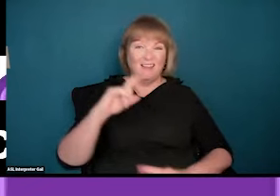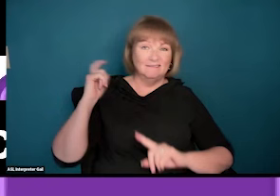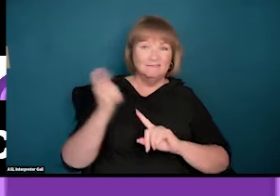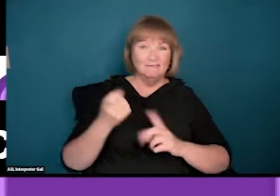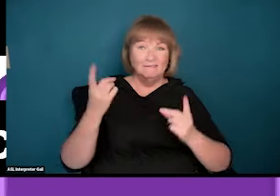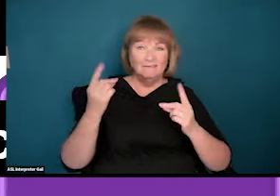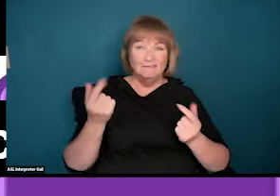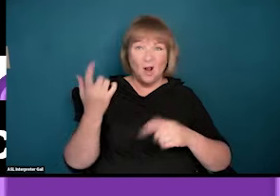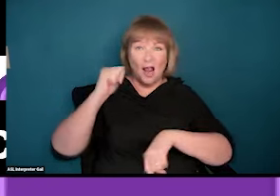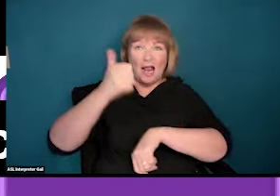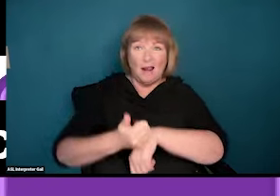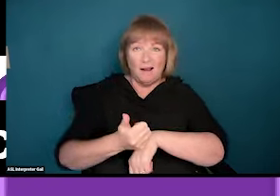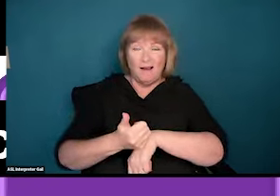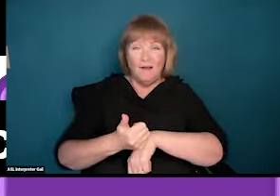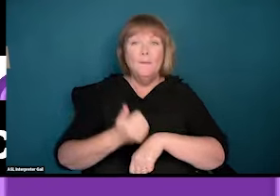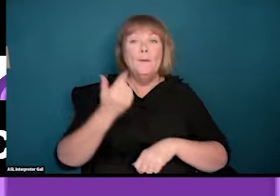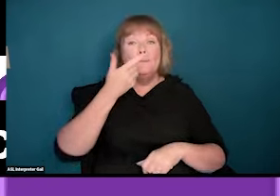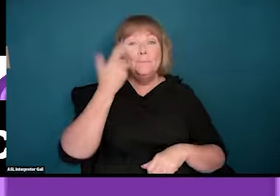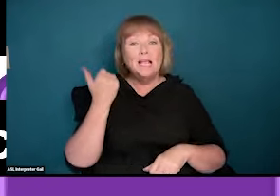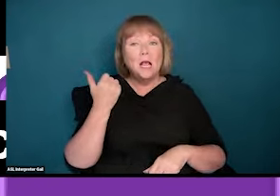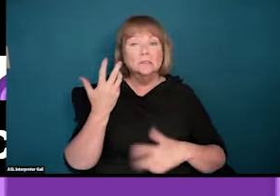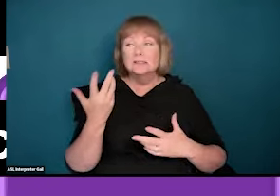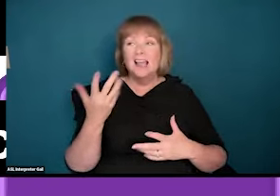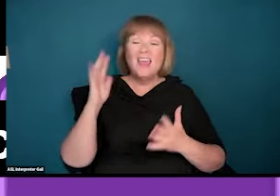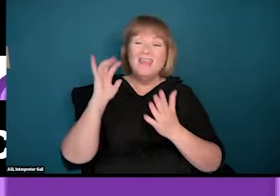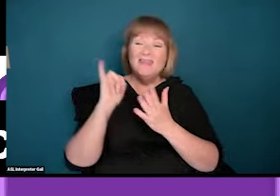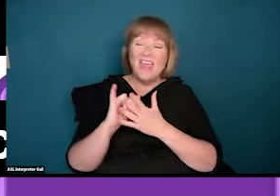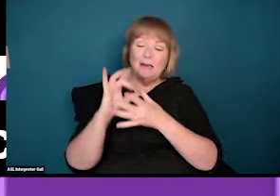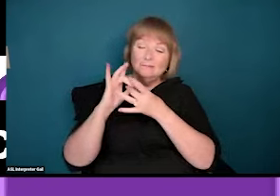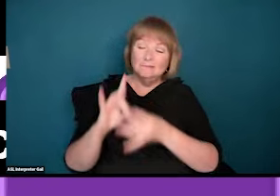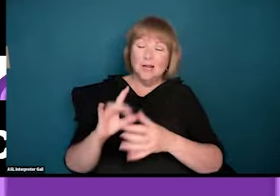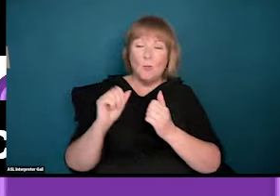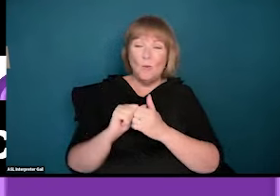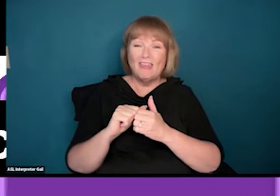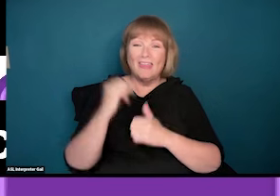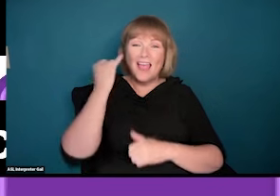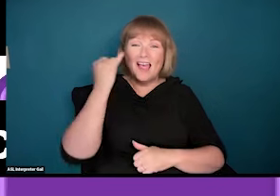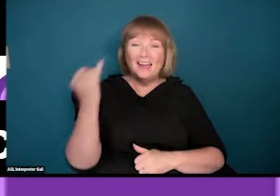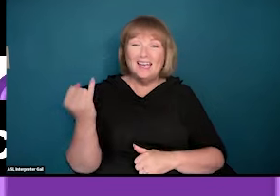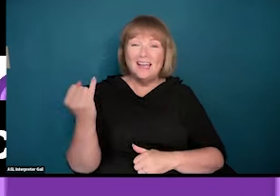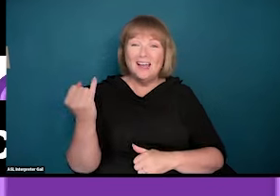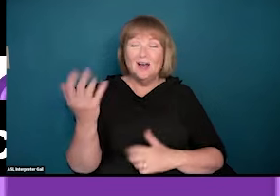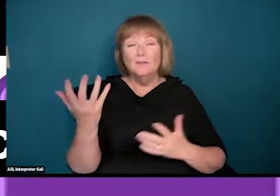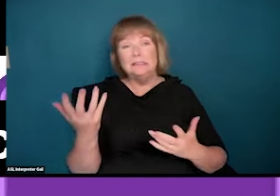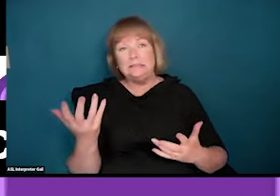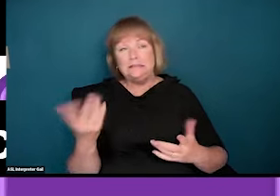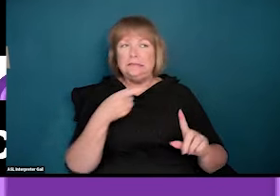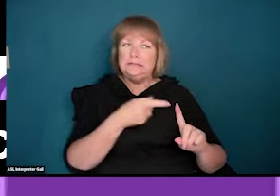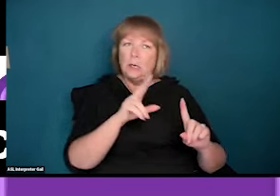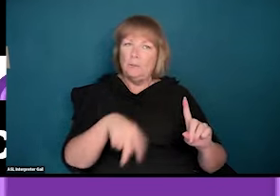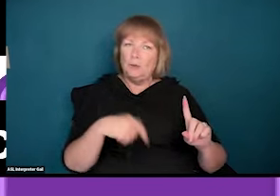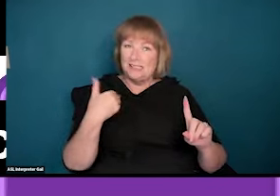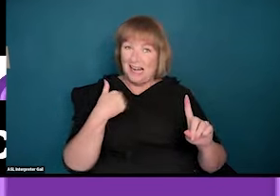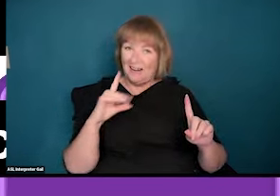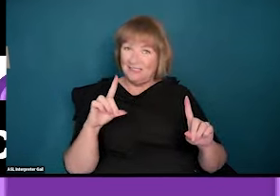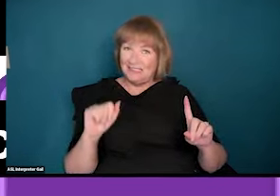impactos específicos, porque esto es como si fuera un proceso de custodia de Ford, el que hay ahí de base,